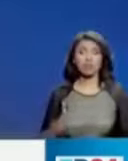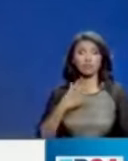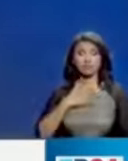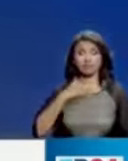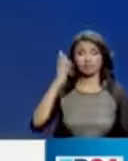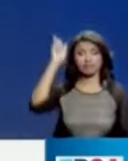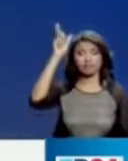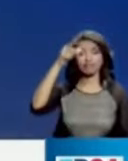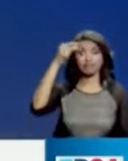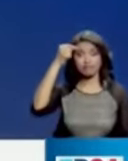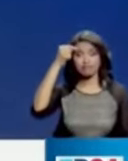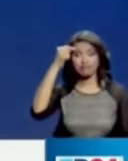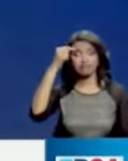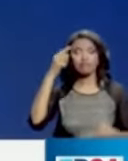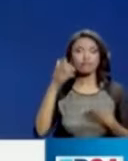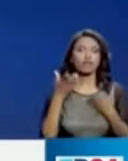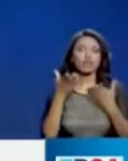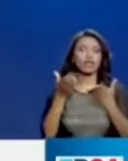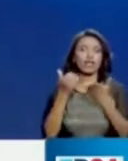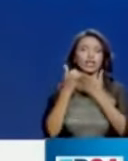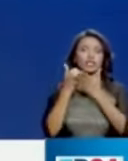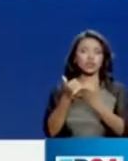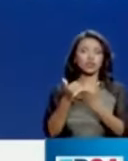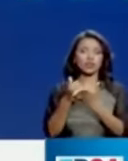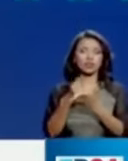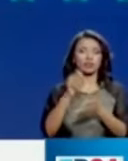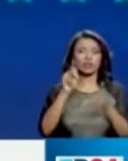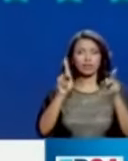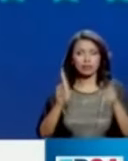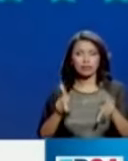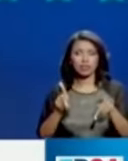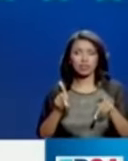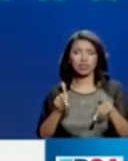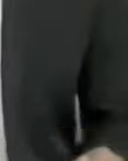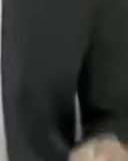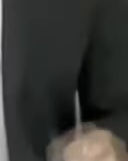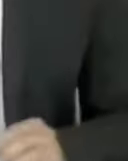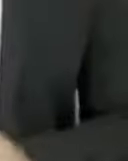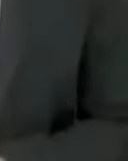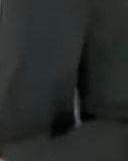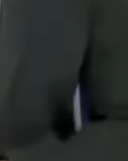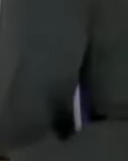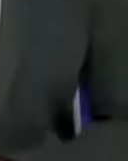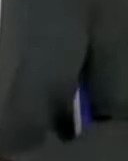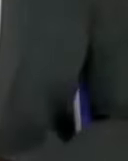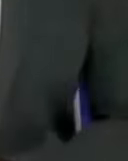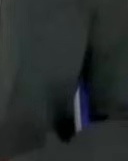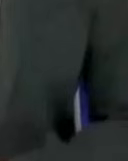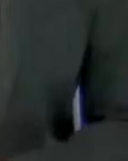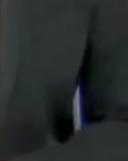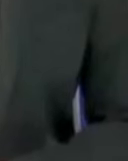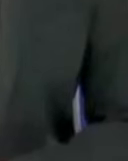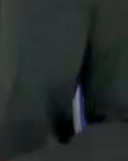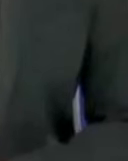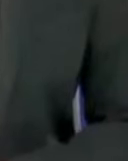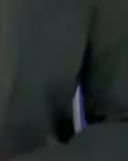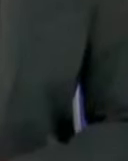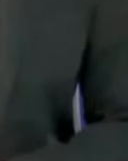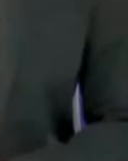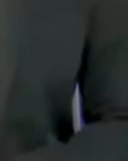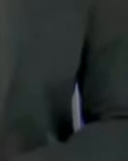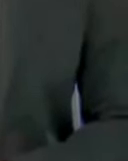campaña de los patriotas contra los vendepatrias, es decir, con quienes han cedido el territorio nacional, sus